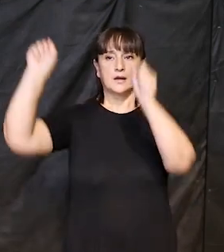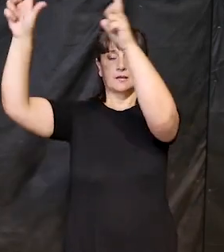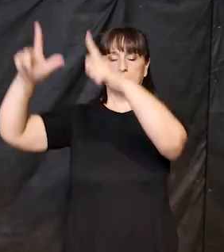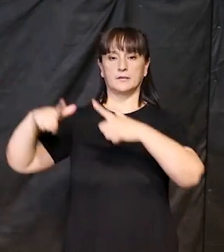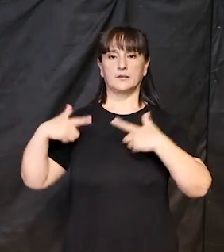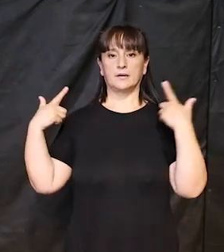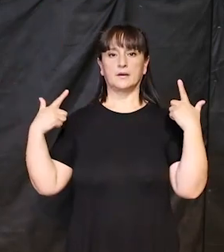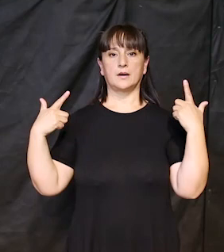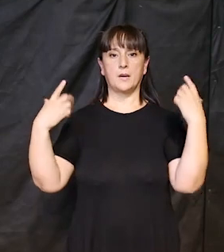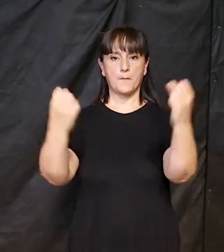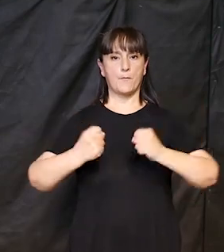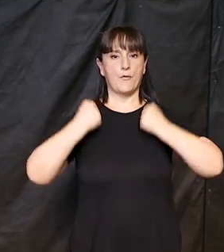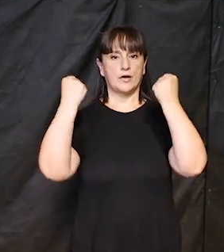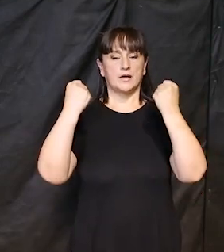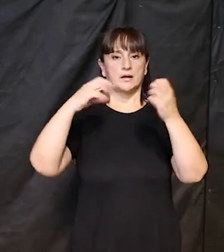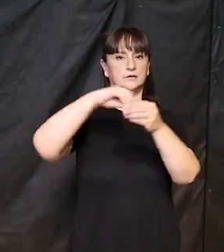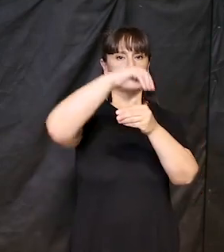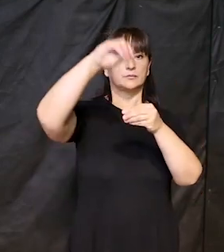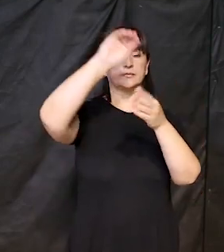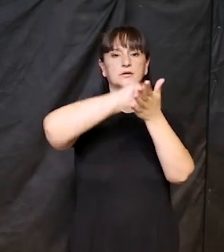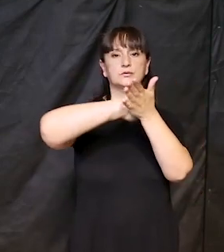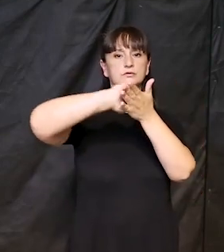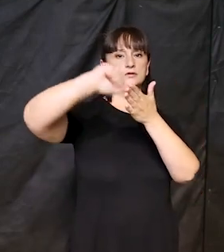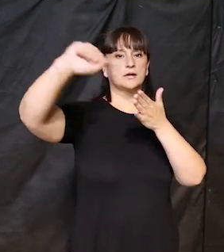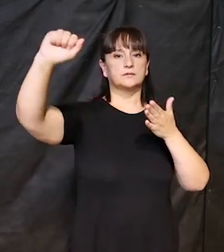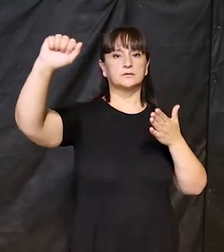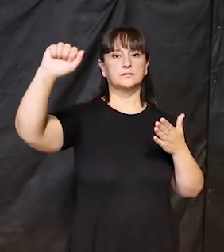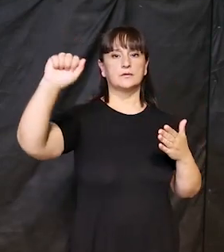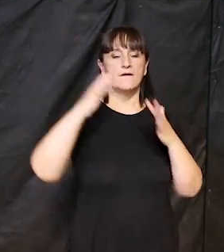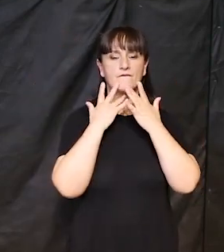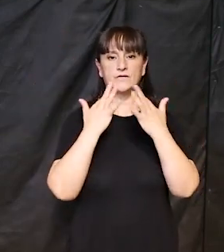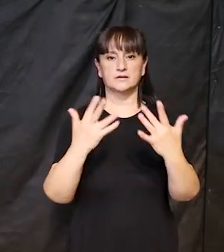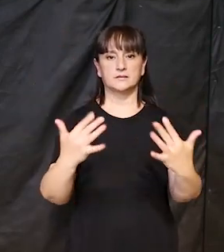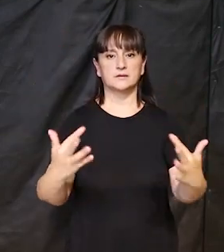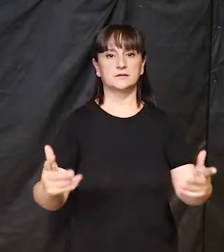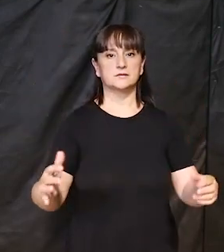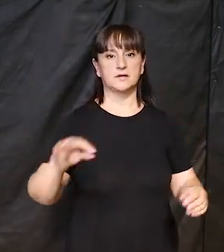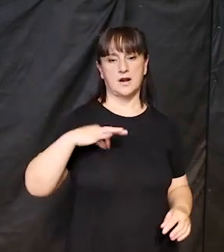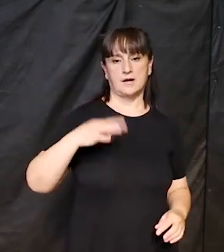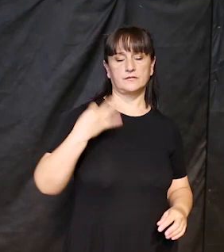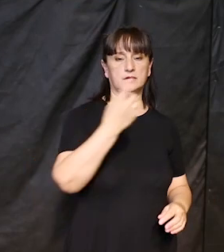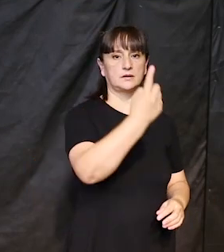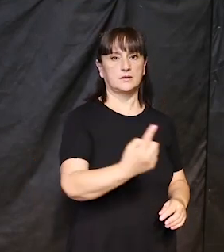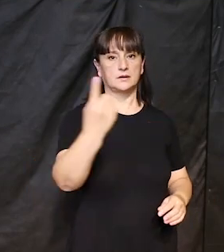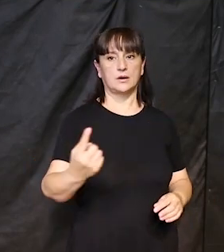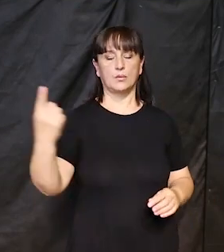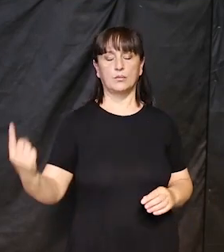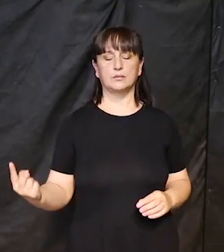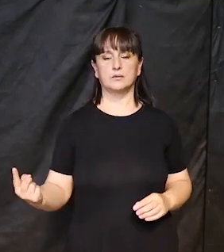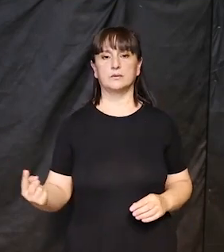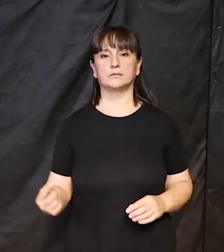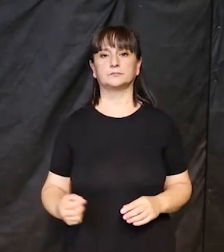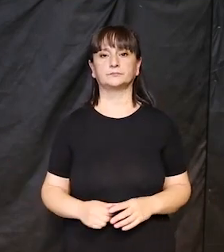que tu mano esté sobre cada uno de ellos los que nos están escuchando bendícelos señor y que podamos entender que